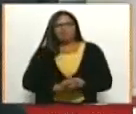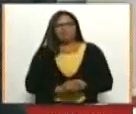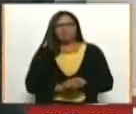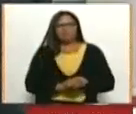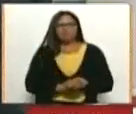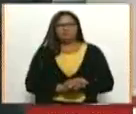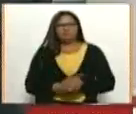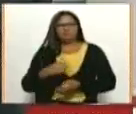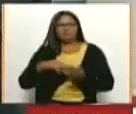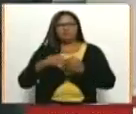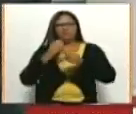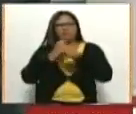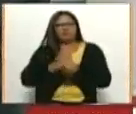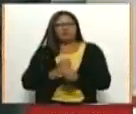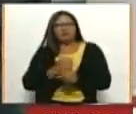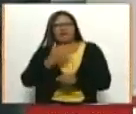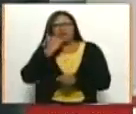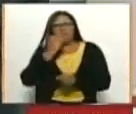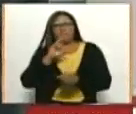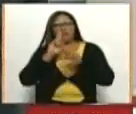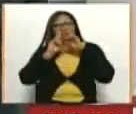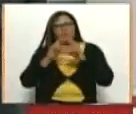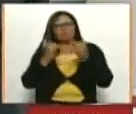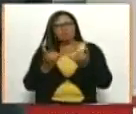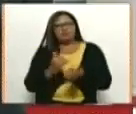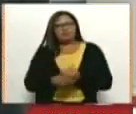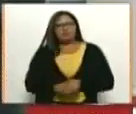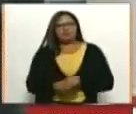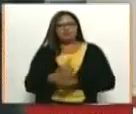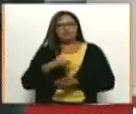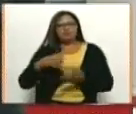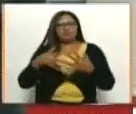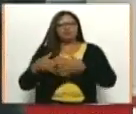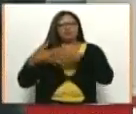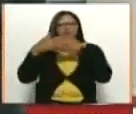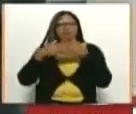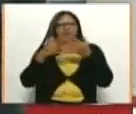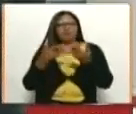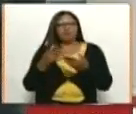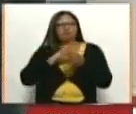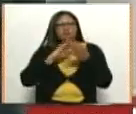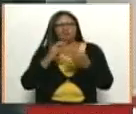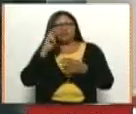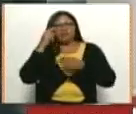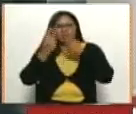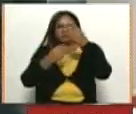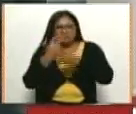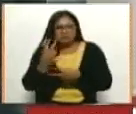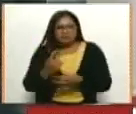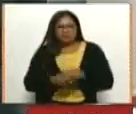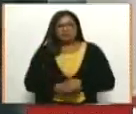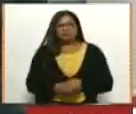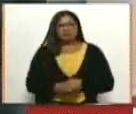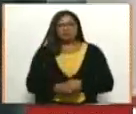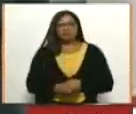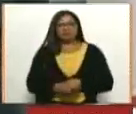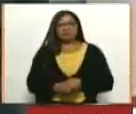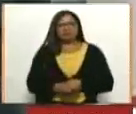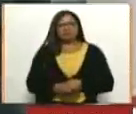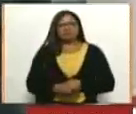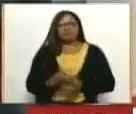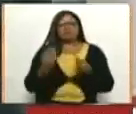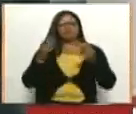vamos a esperar algún tipo de respuesta por parte de los Estados Unidos a esta visita, ¿no? Y hay